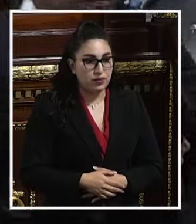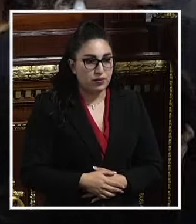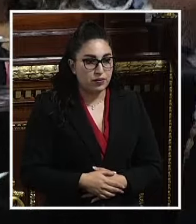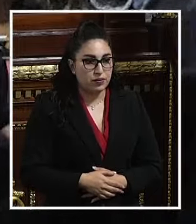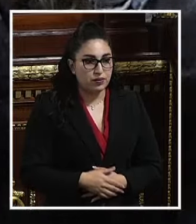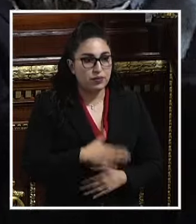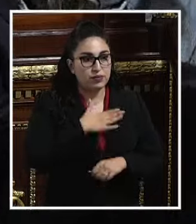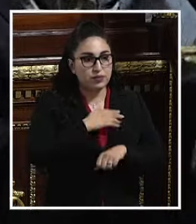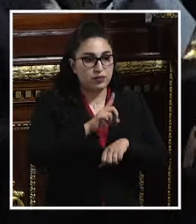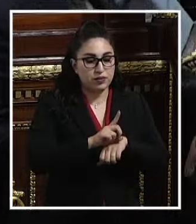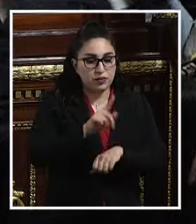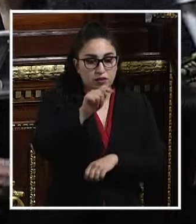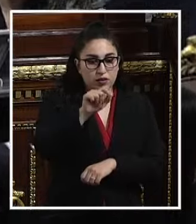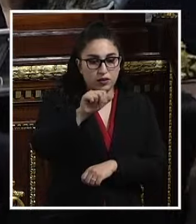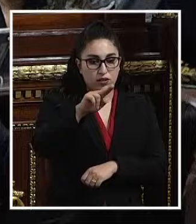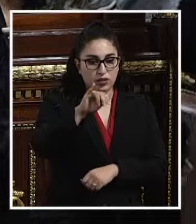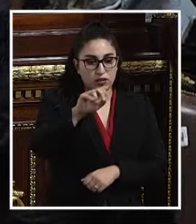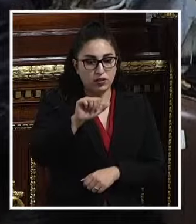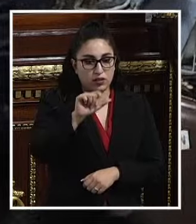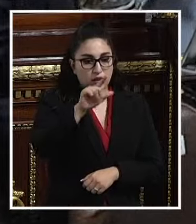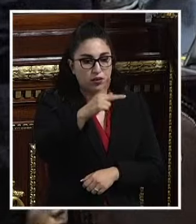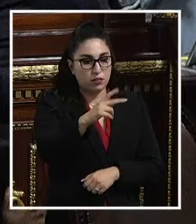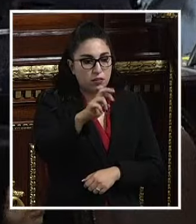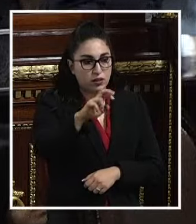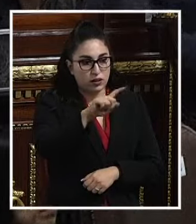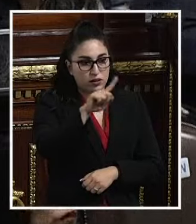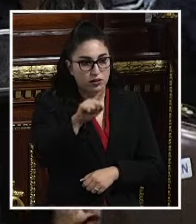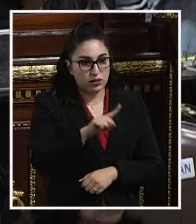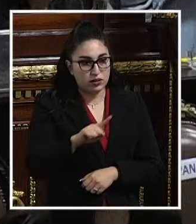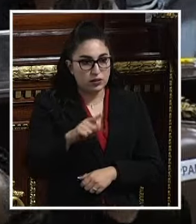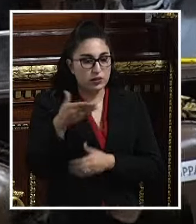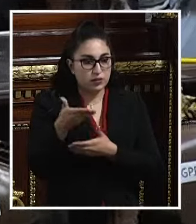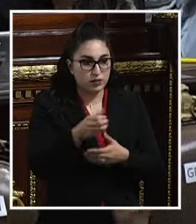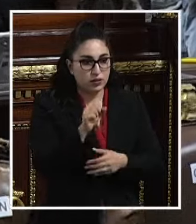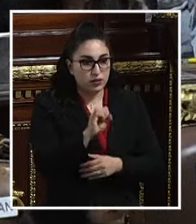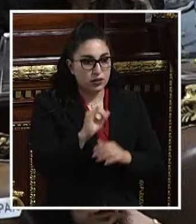Buen día, Tania Nanet Larios Pérez, presente.